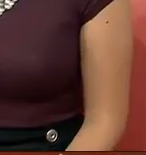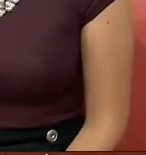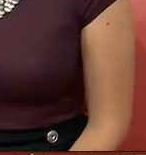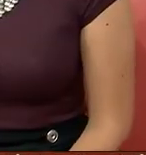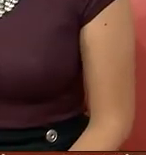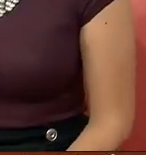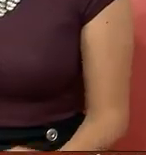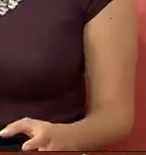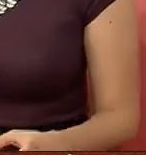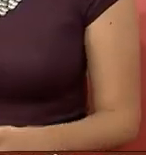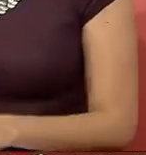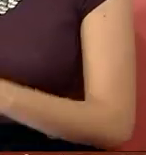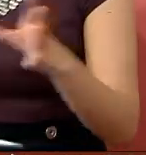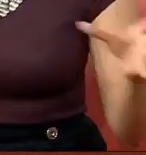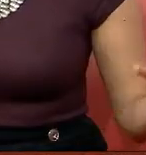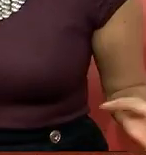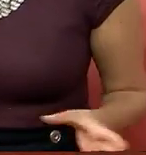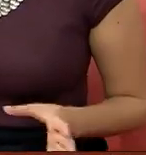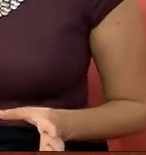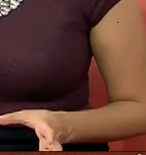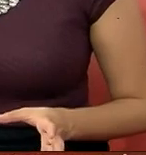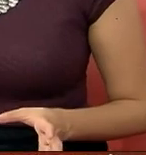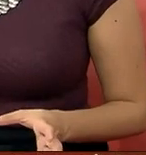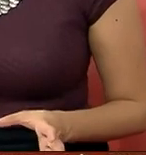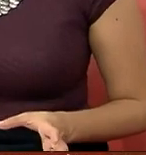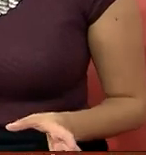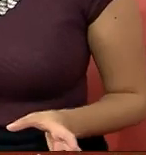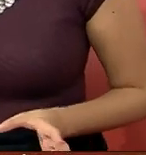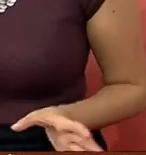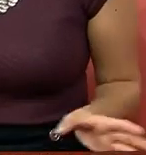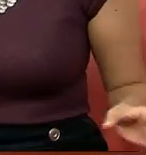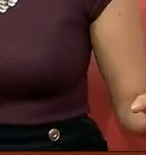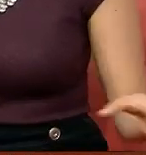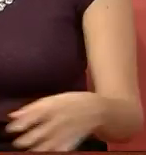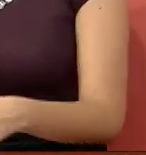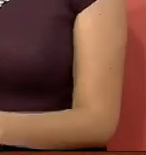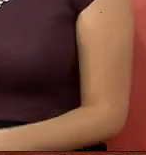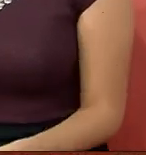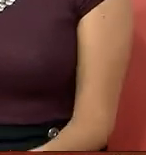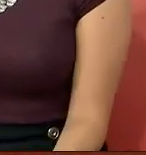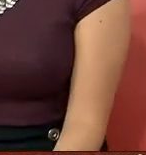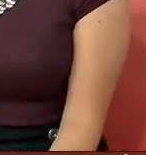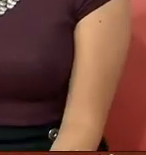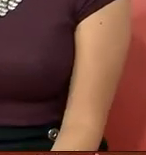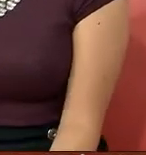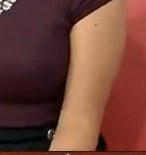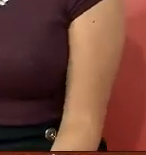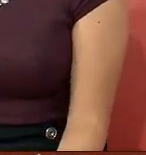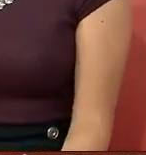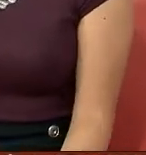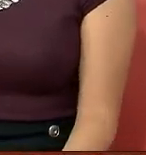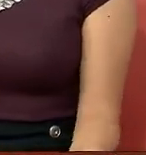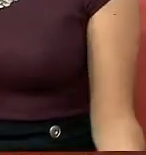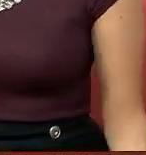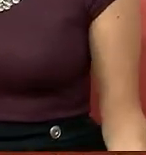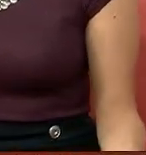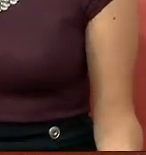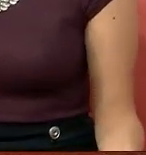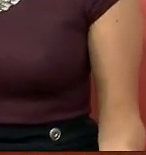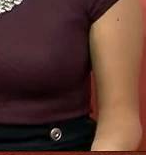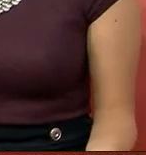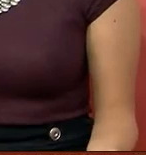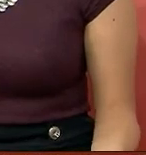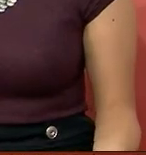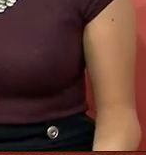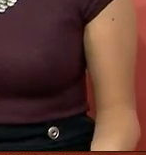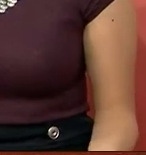colectiva, pues da opción a grupos gracias a las redes sociales, es decir, se puede jugar con todos sus amigos. Y bueno, imagínense la